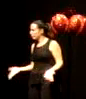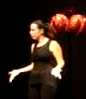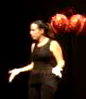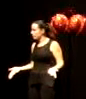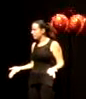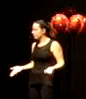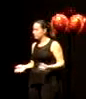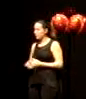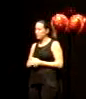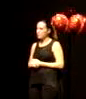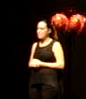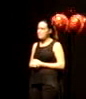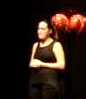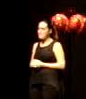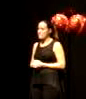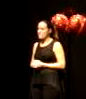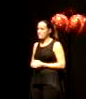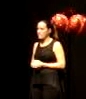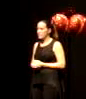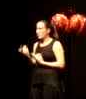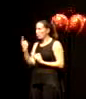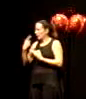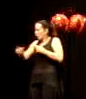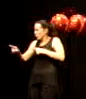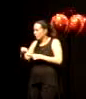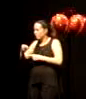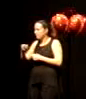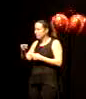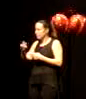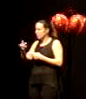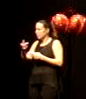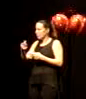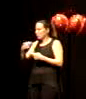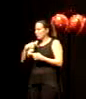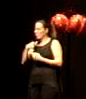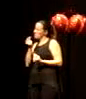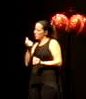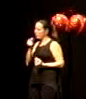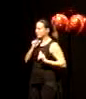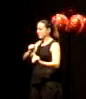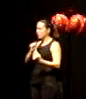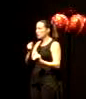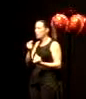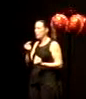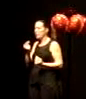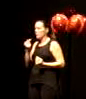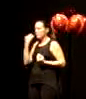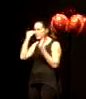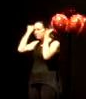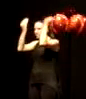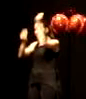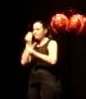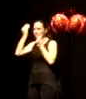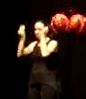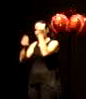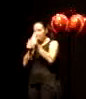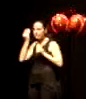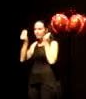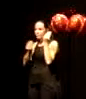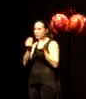Y una de las de los elementos que yo he tenido mucho esta discusión, que siempre he pensado, que le he dado vueltas y vueltas y